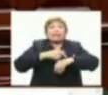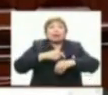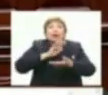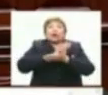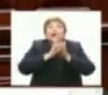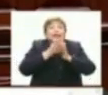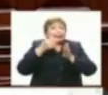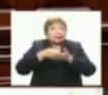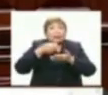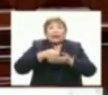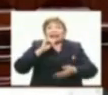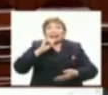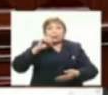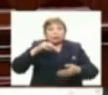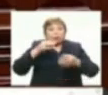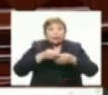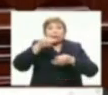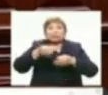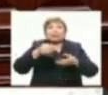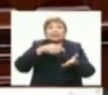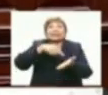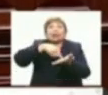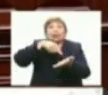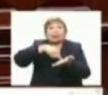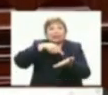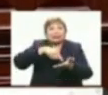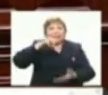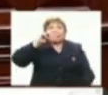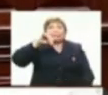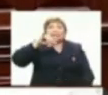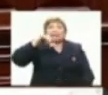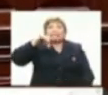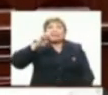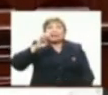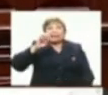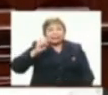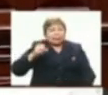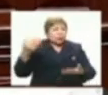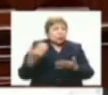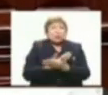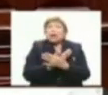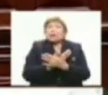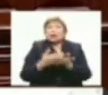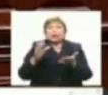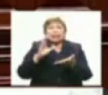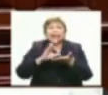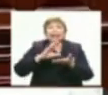y facilitaremos la reprogramación de deudas de las MIPES. Lanzaremos un nuevo programa de